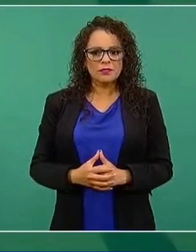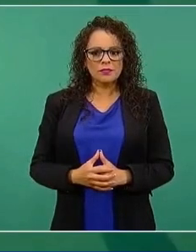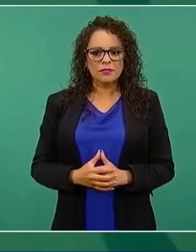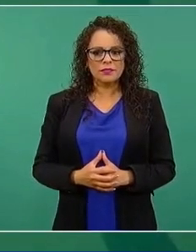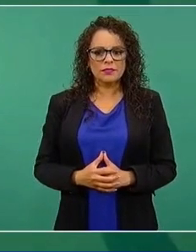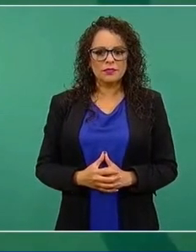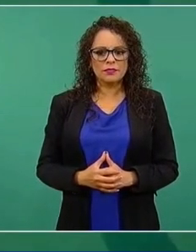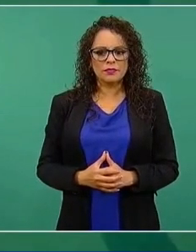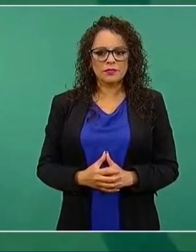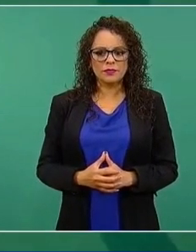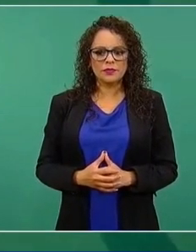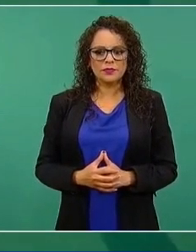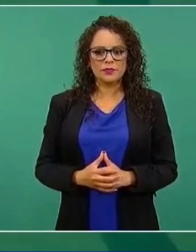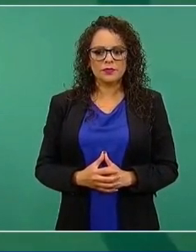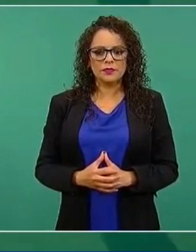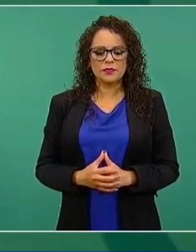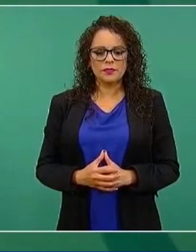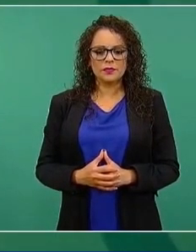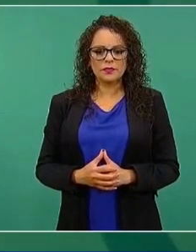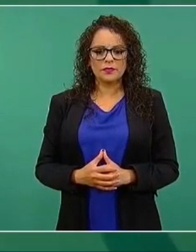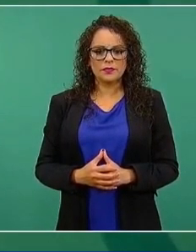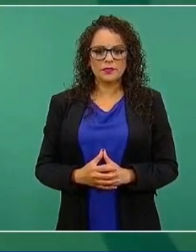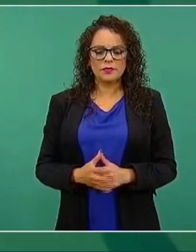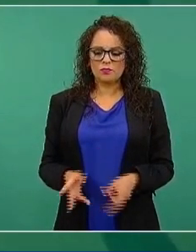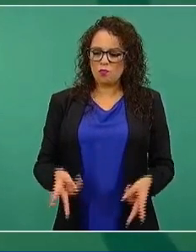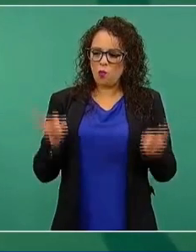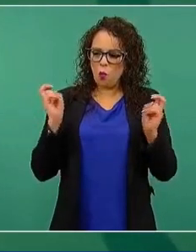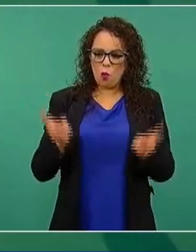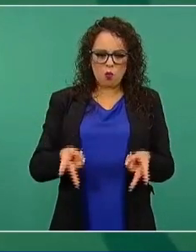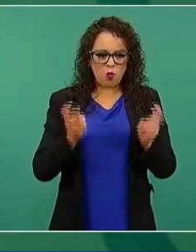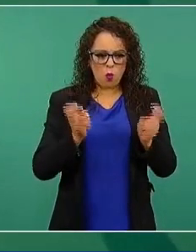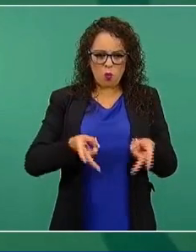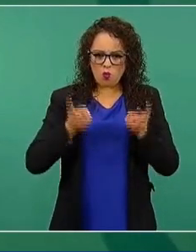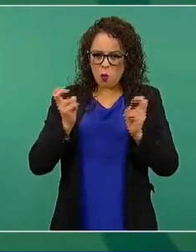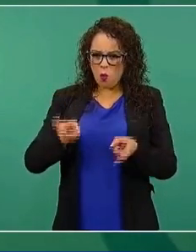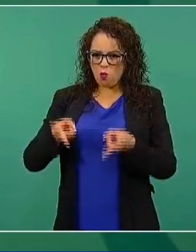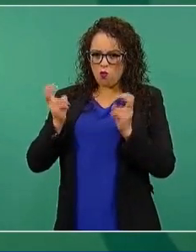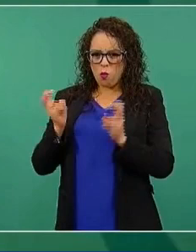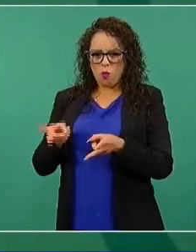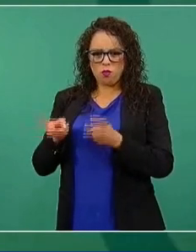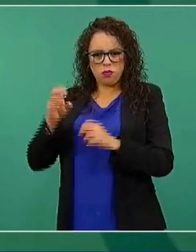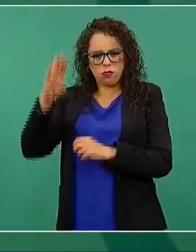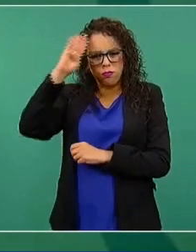Cuando se saqueó al país,